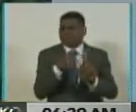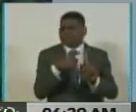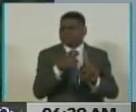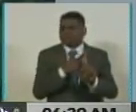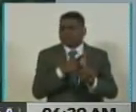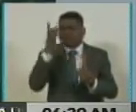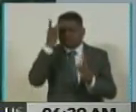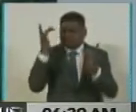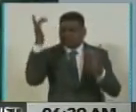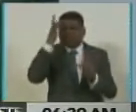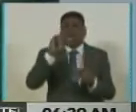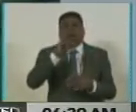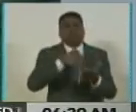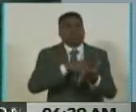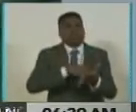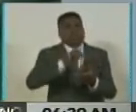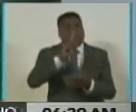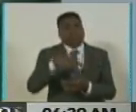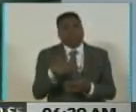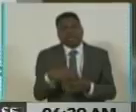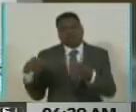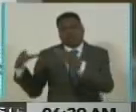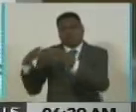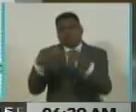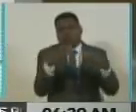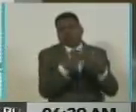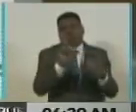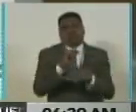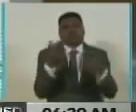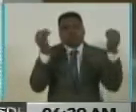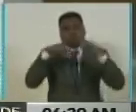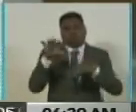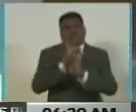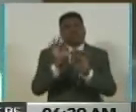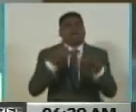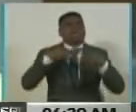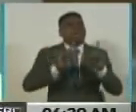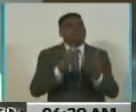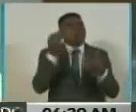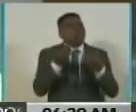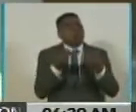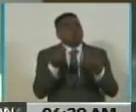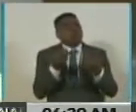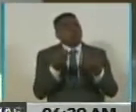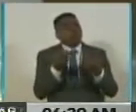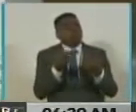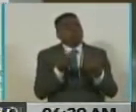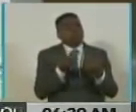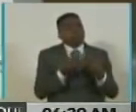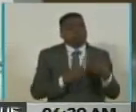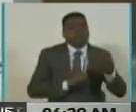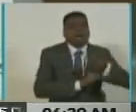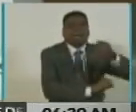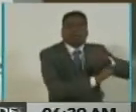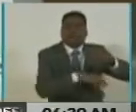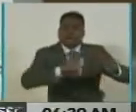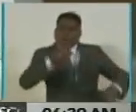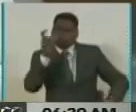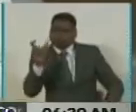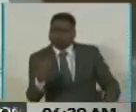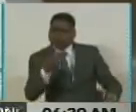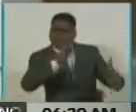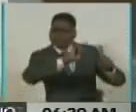llegó... Y una debilidad de ambos sectores, y quizás por eso no se concretó nada. Pero ¿cómo reconocer al adversario si el adversario no reconoce lo positivo